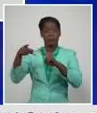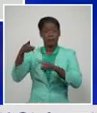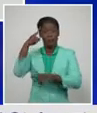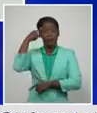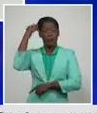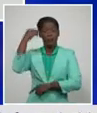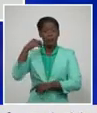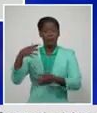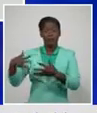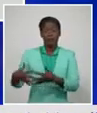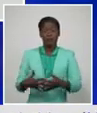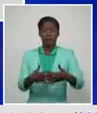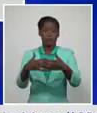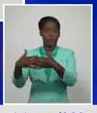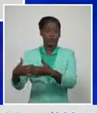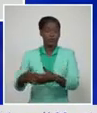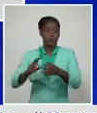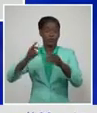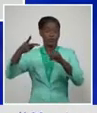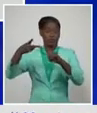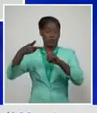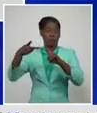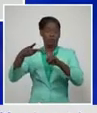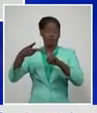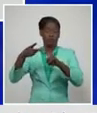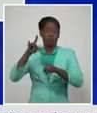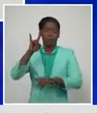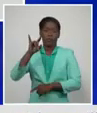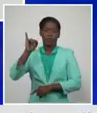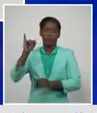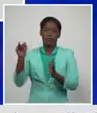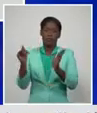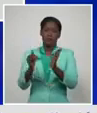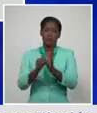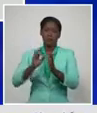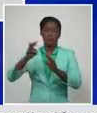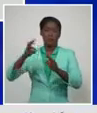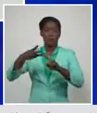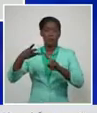Estados Unidos con más de 96.000, Brasil con más de